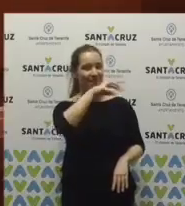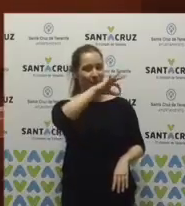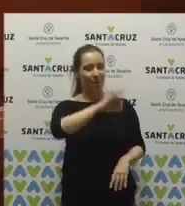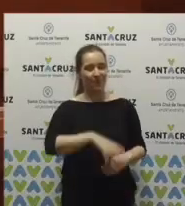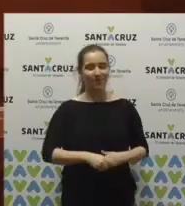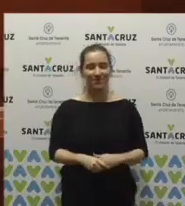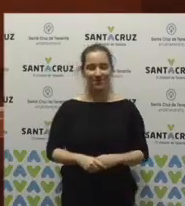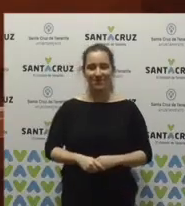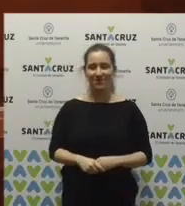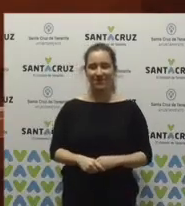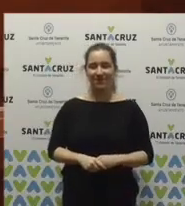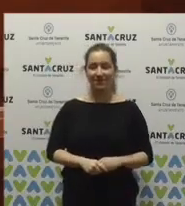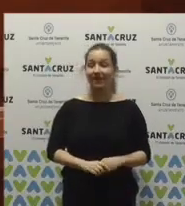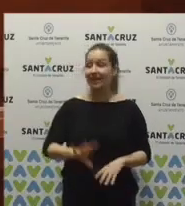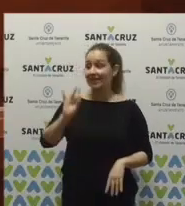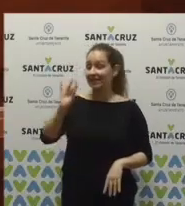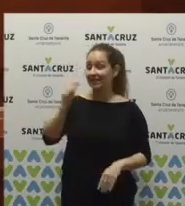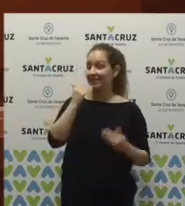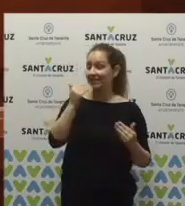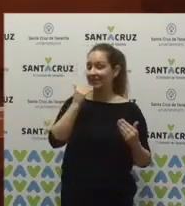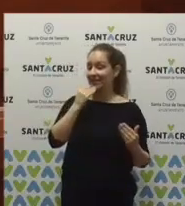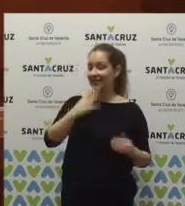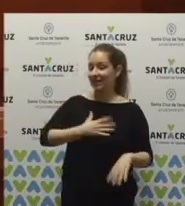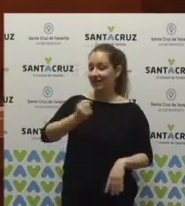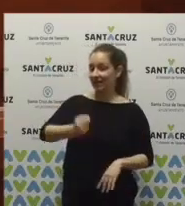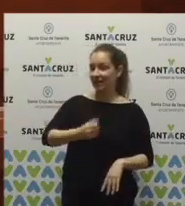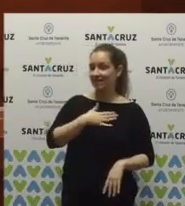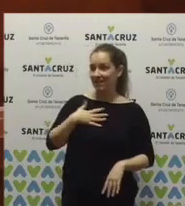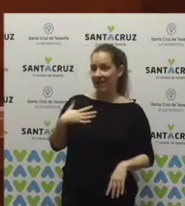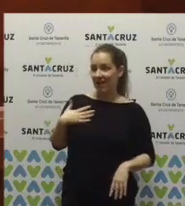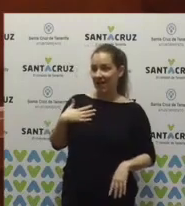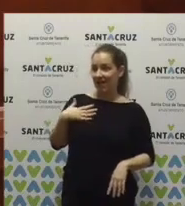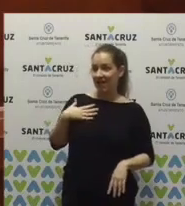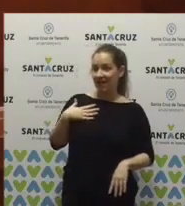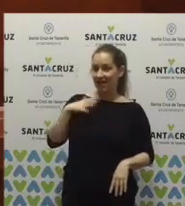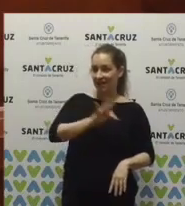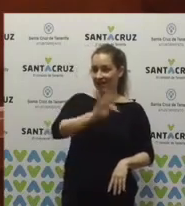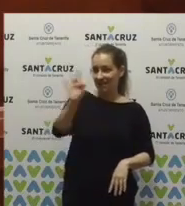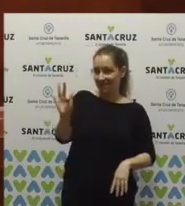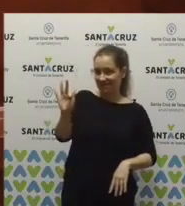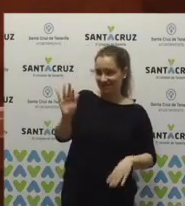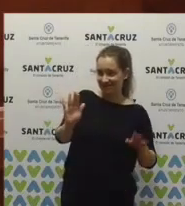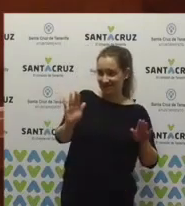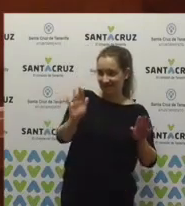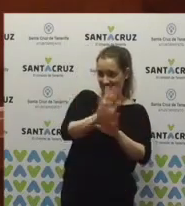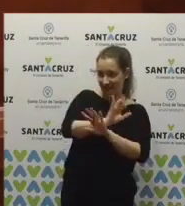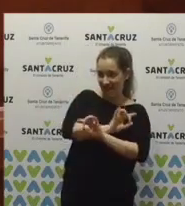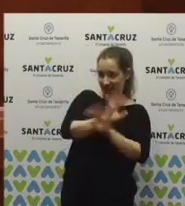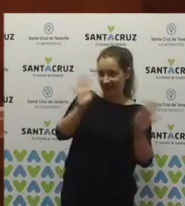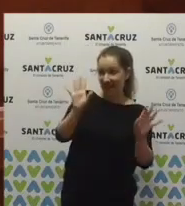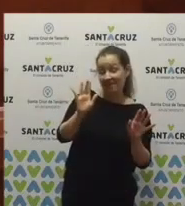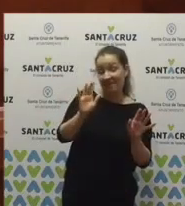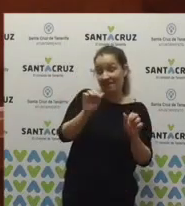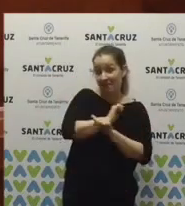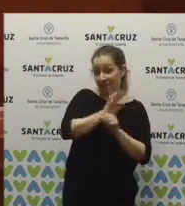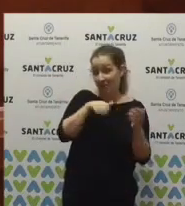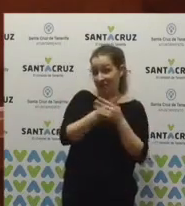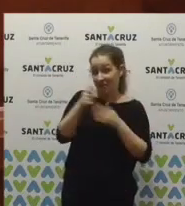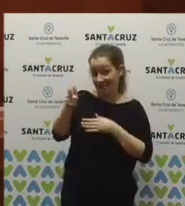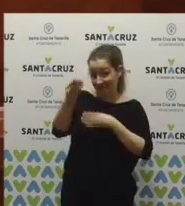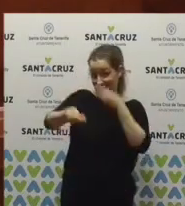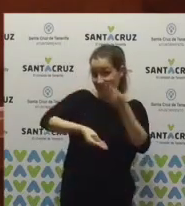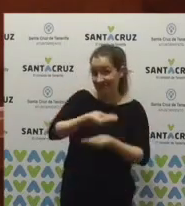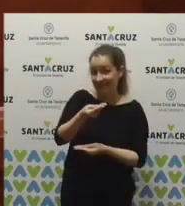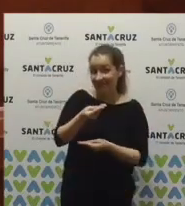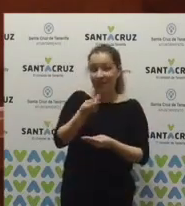sí gracias alcaldesa seguro que me voy a adelantar a su intervención por eso quería esperar que usted la hiciera únicamente sumarme